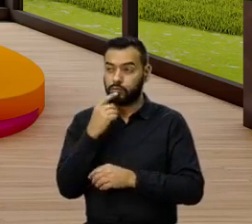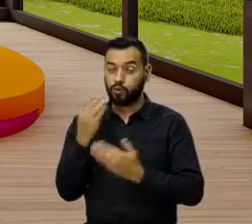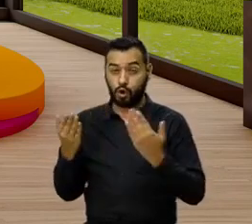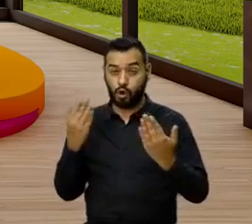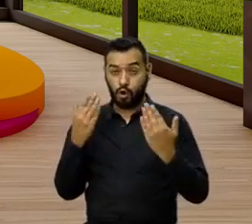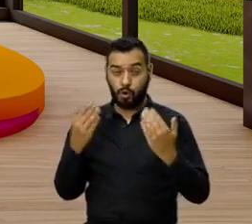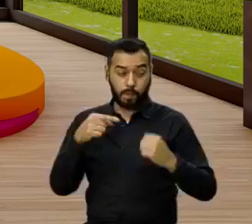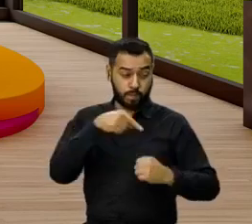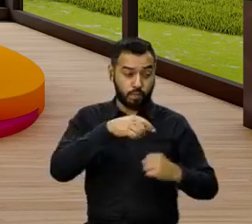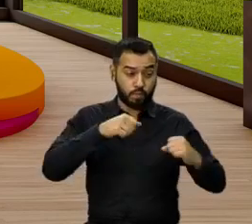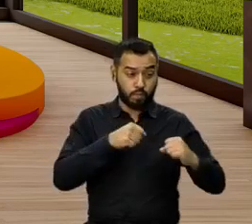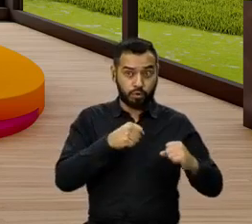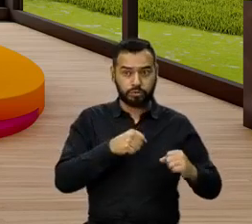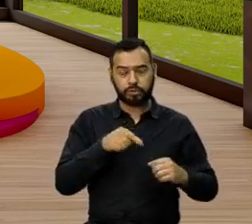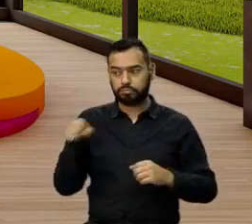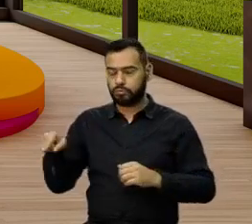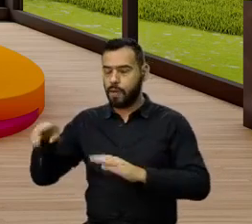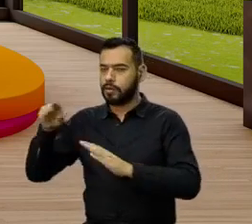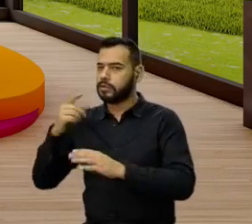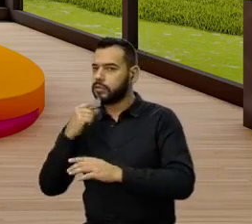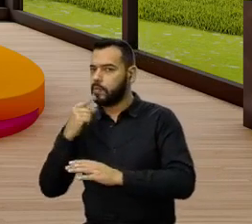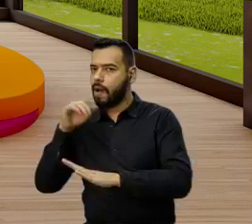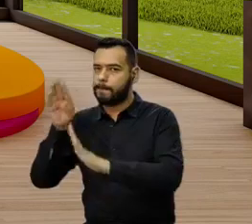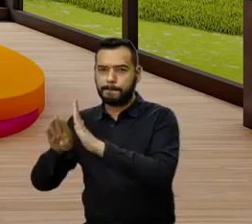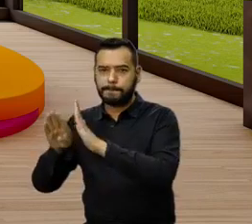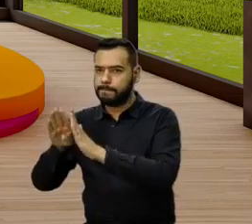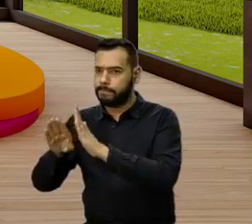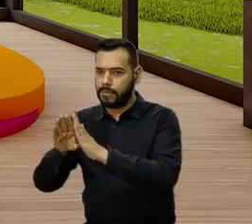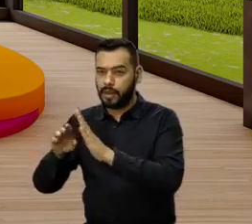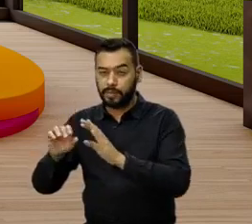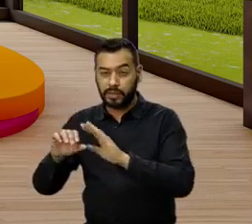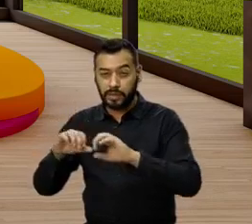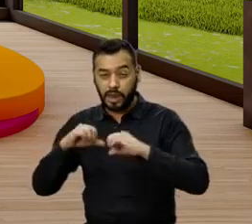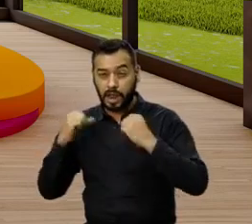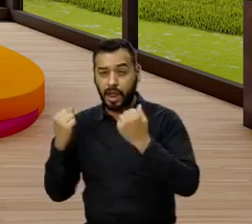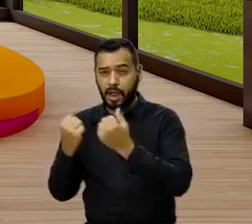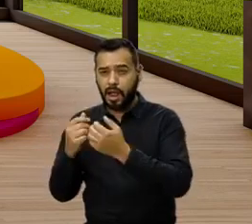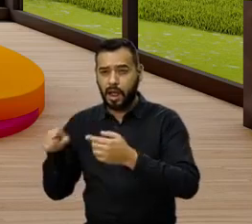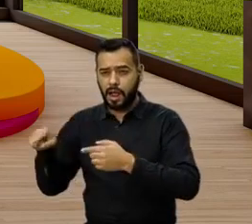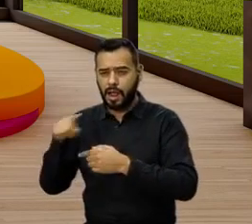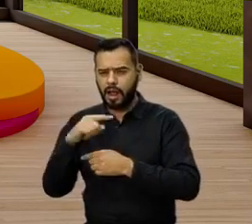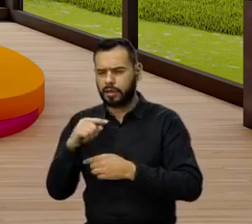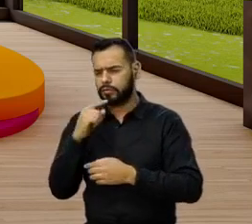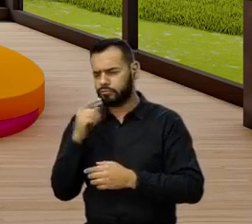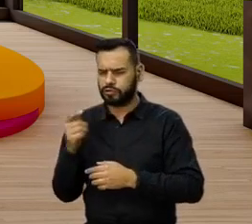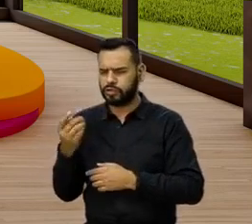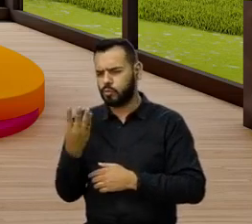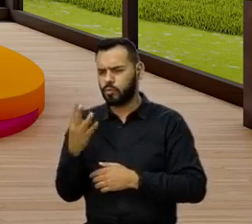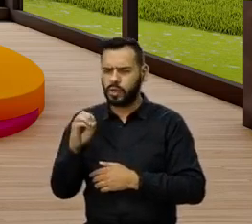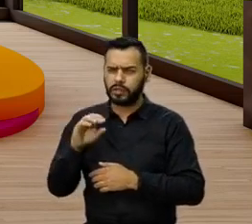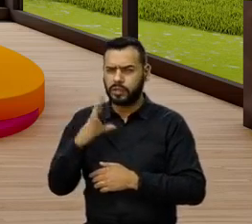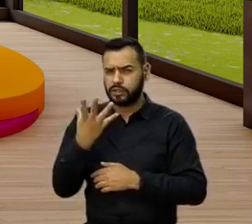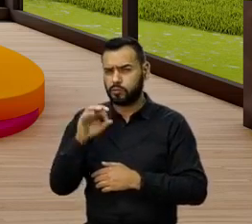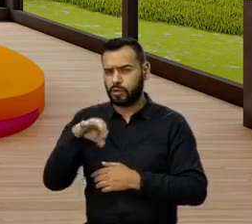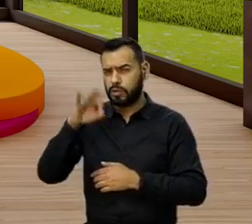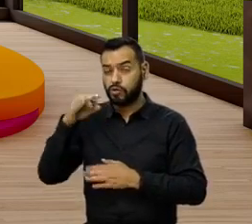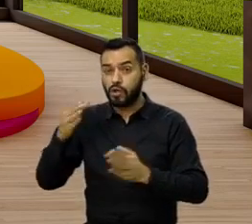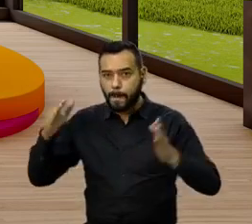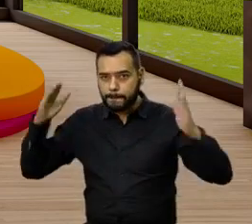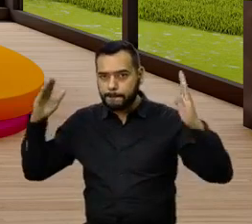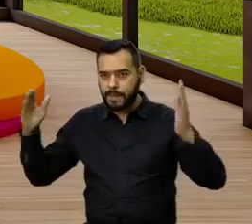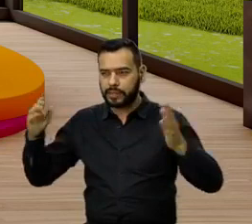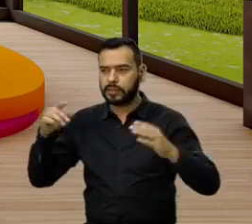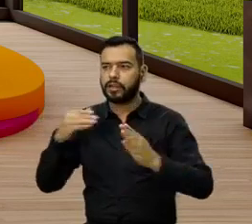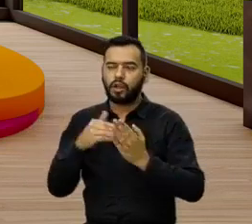una comparación en bogotá es muchísimo más económico y las áreas que nosotros estamos comercializando son casi 40 50 por ciento más grandes